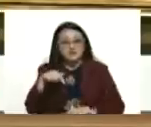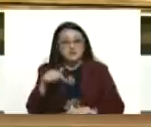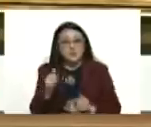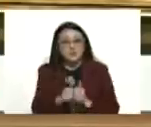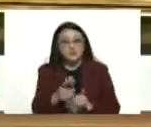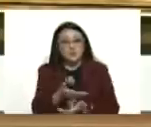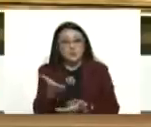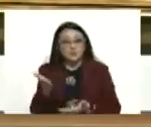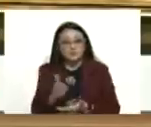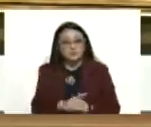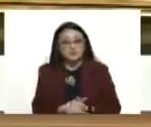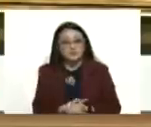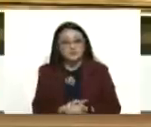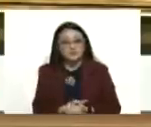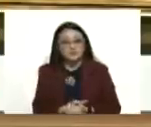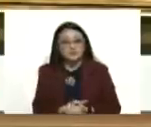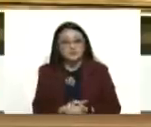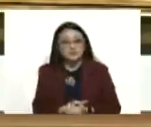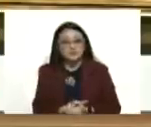ustedes,